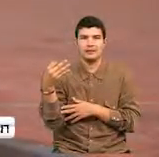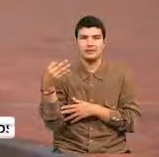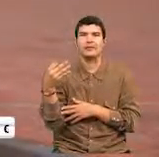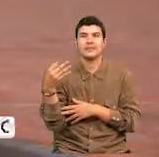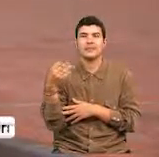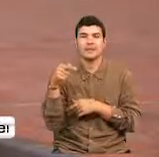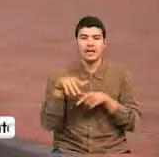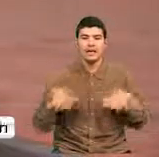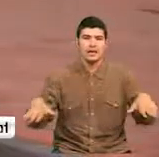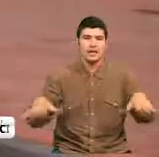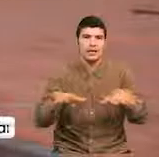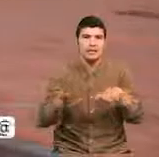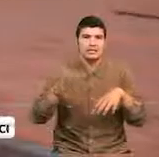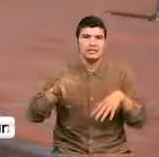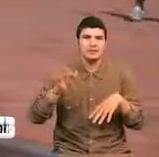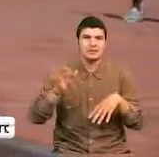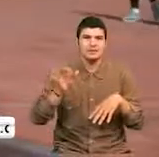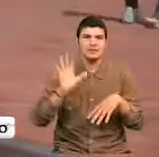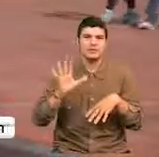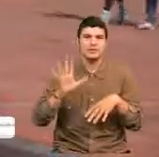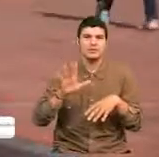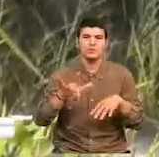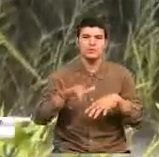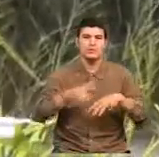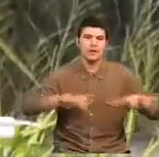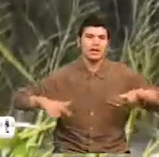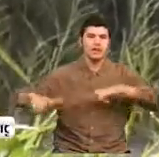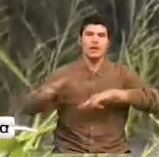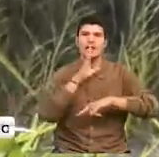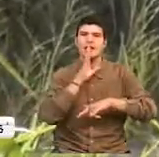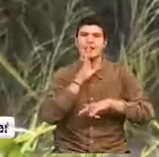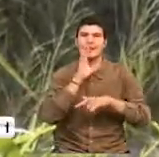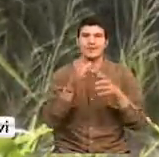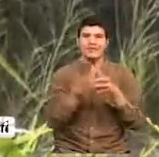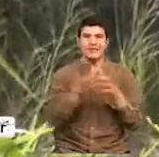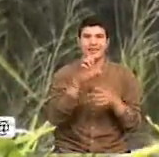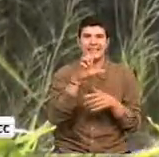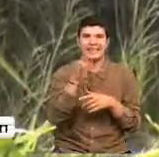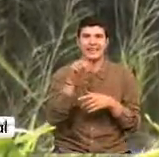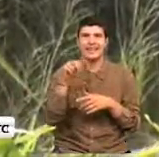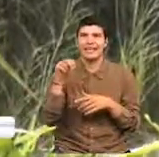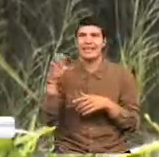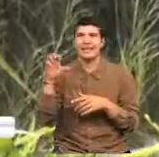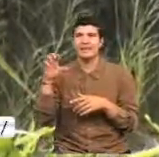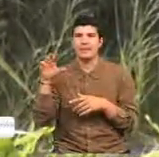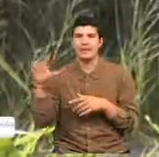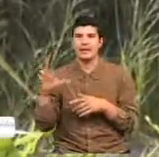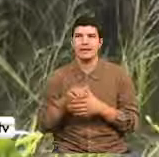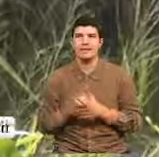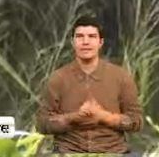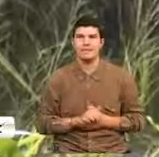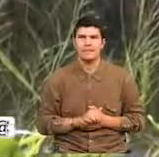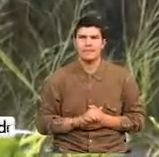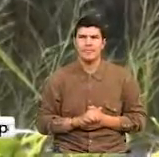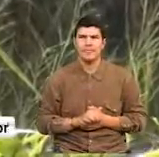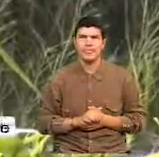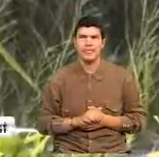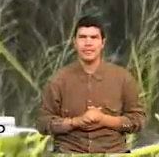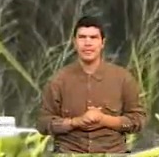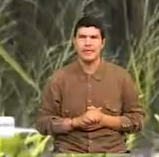Este terreno había siempre sido dominado por el EPL y el ELN. Otra cosa muy importante, que aquí sí hubo una célula